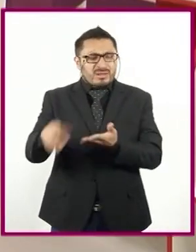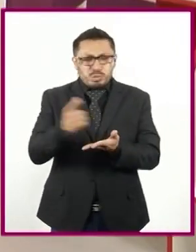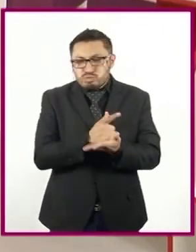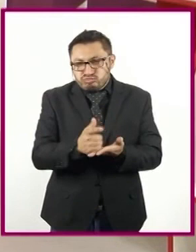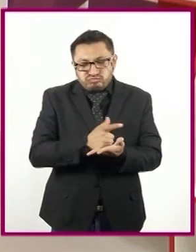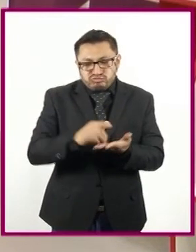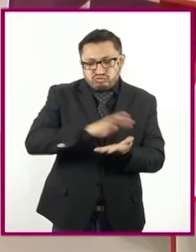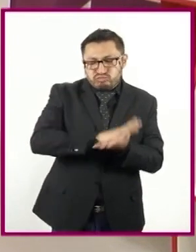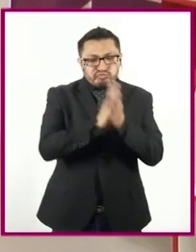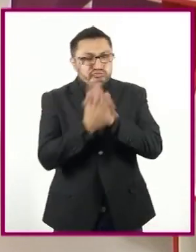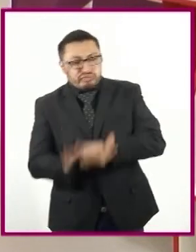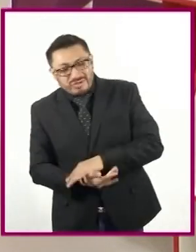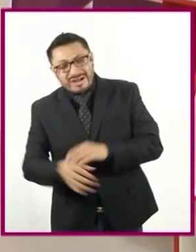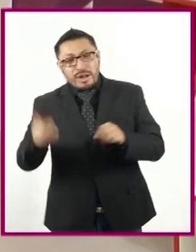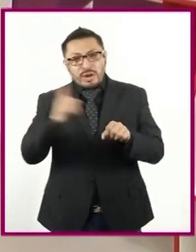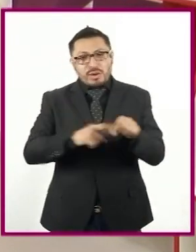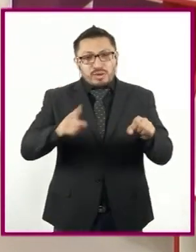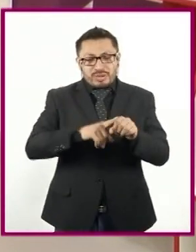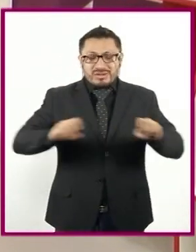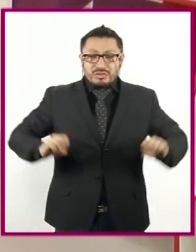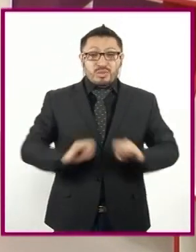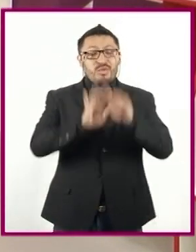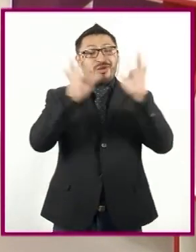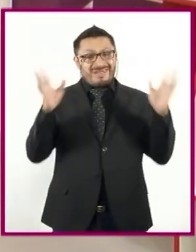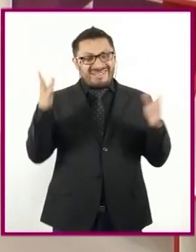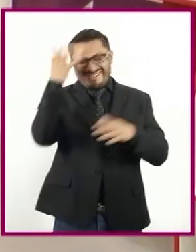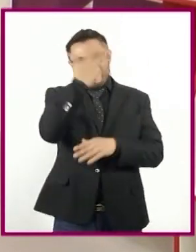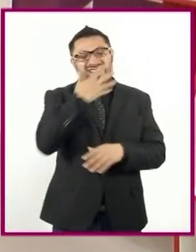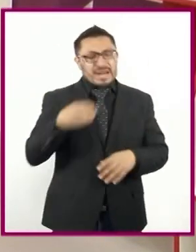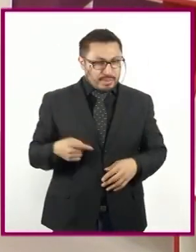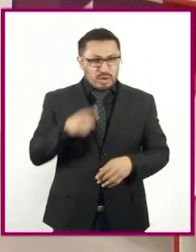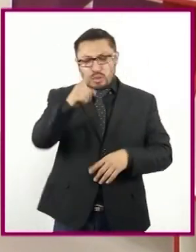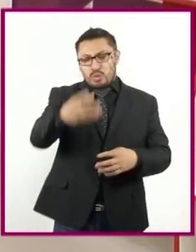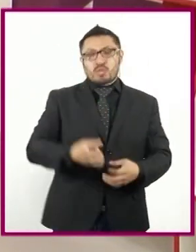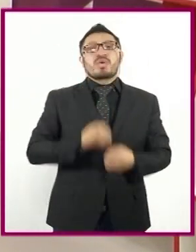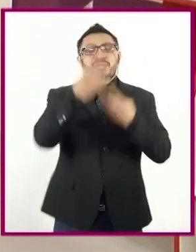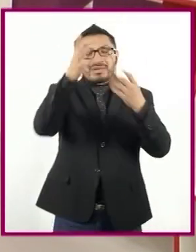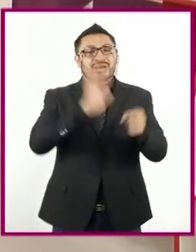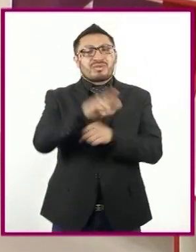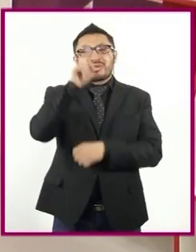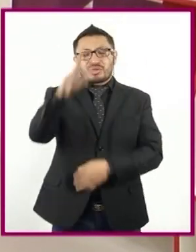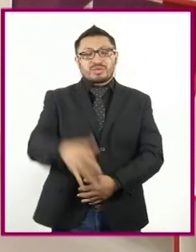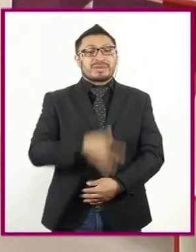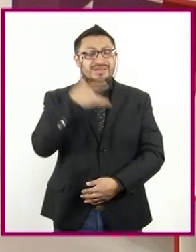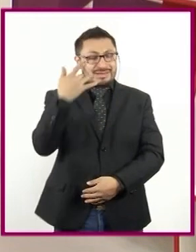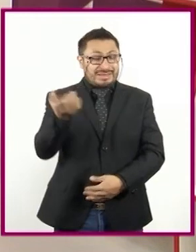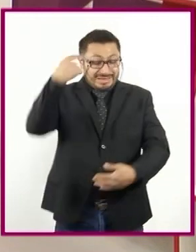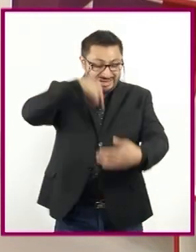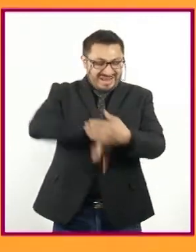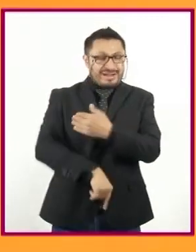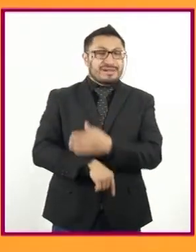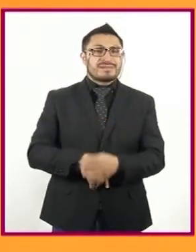grises en colores mucho más vivos que puedan expresar lo que sentimos y tenemos dentro.